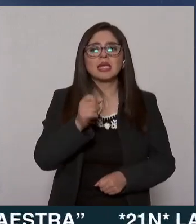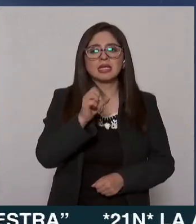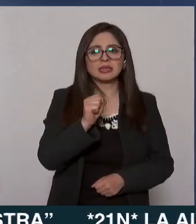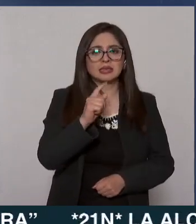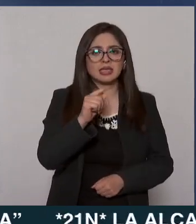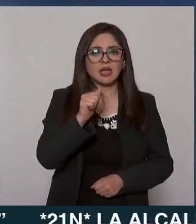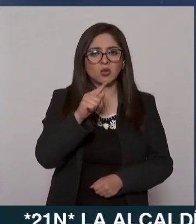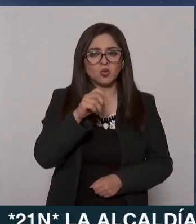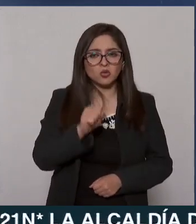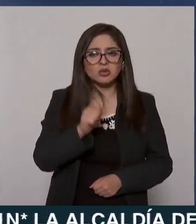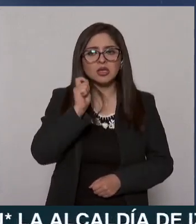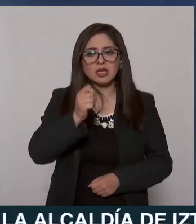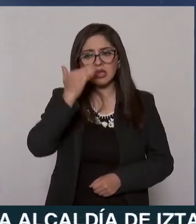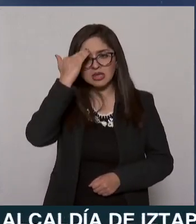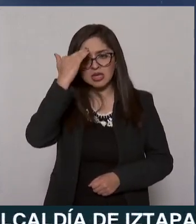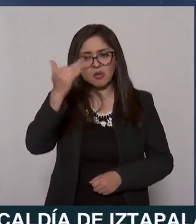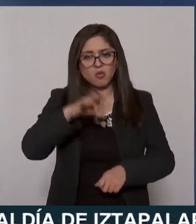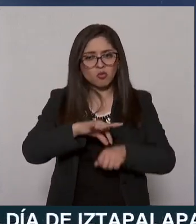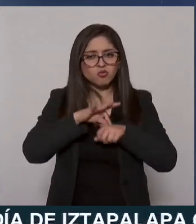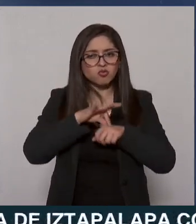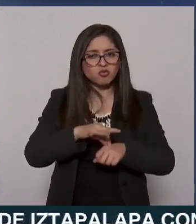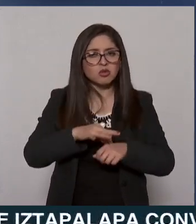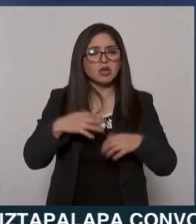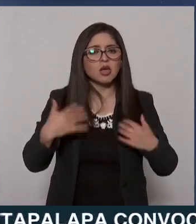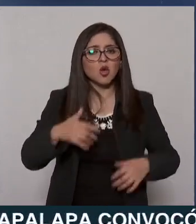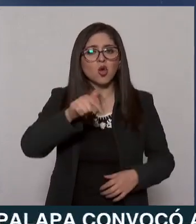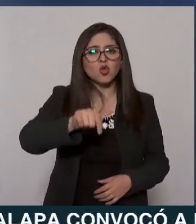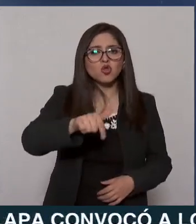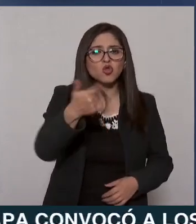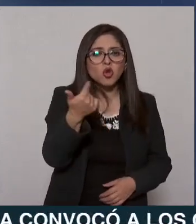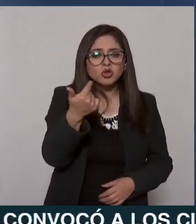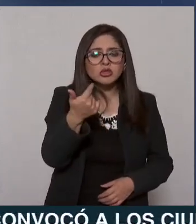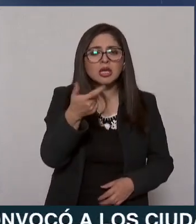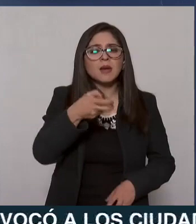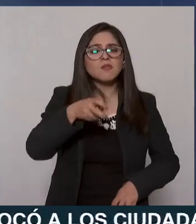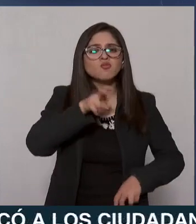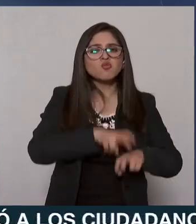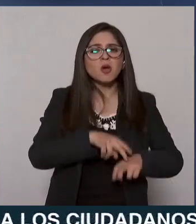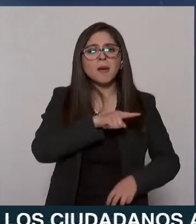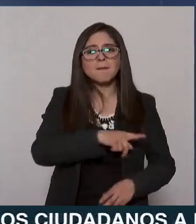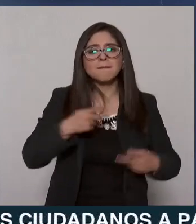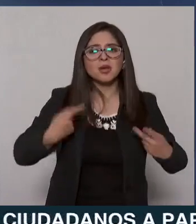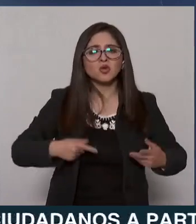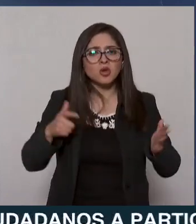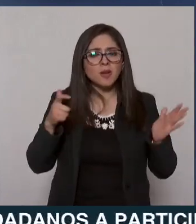real. Sí, hemos tenido 12 casos afirmativos de que presionan el